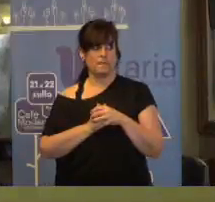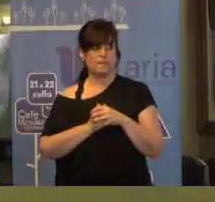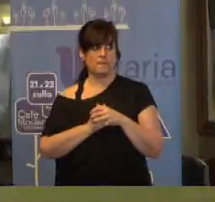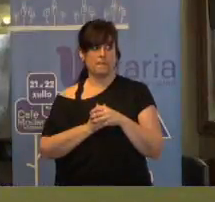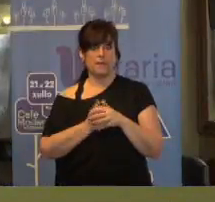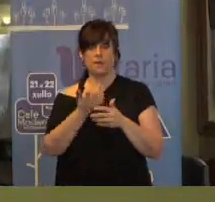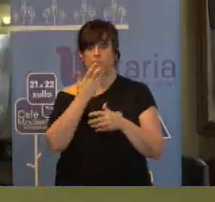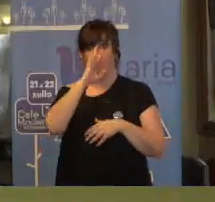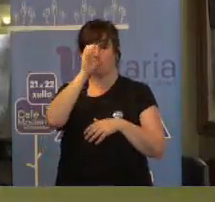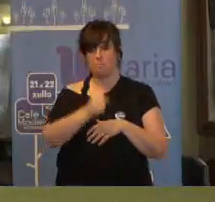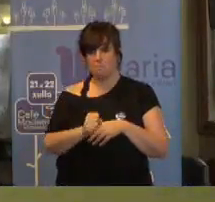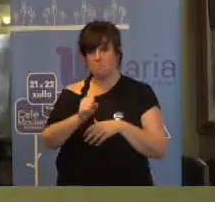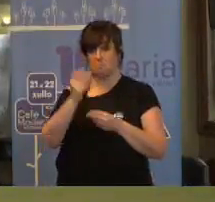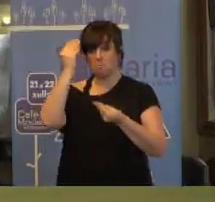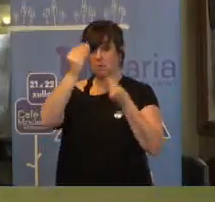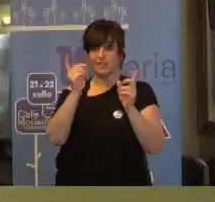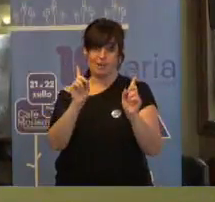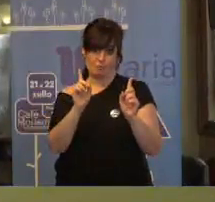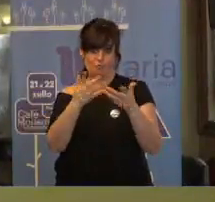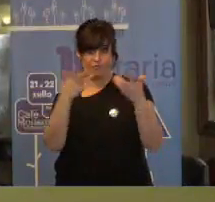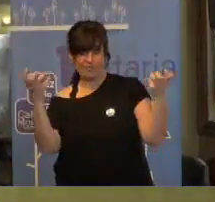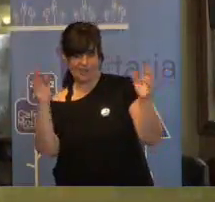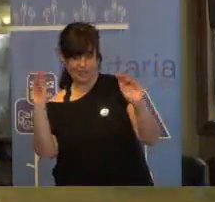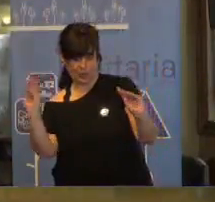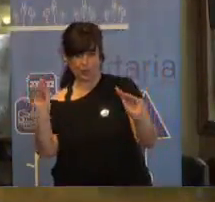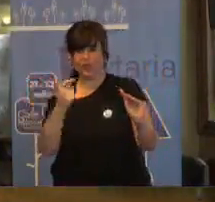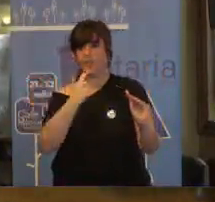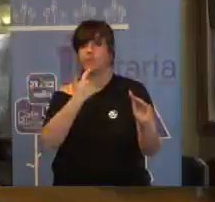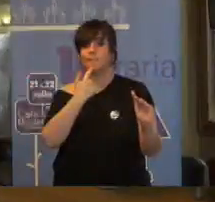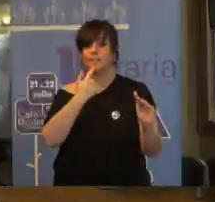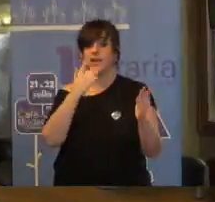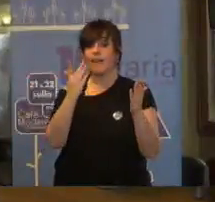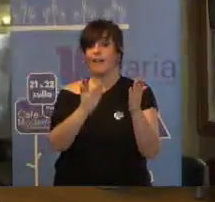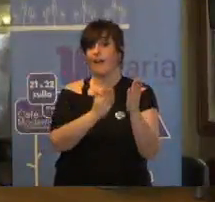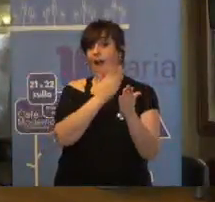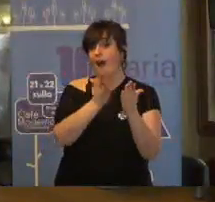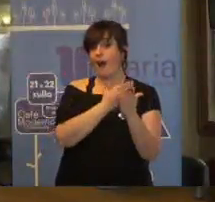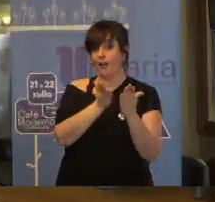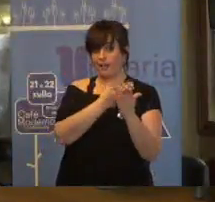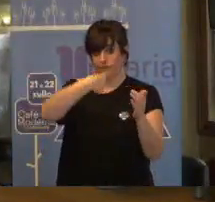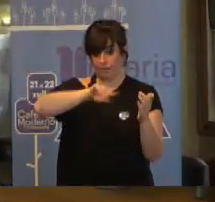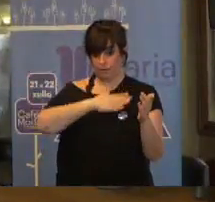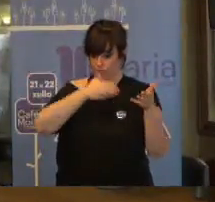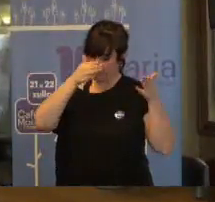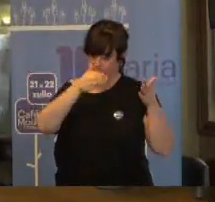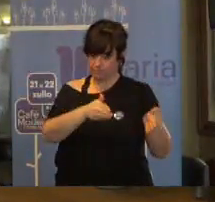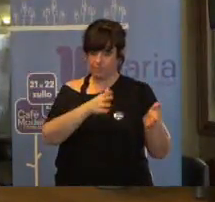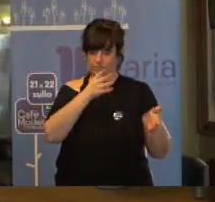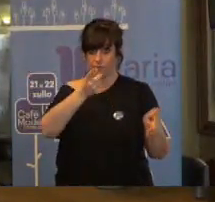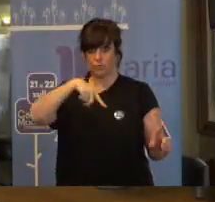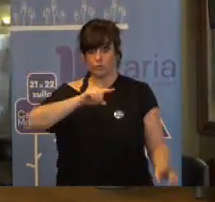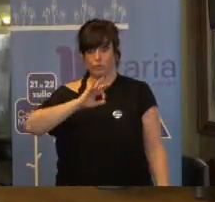en elefantes, ou como di ele, que dicir que centrarnos na nosa xenda, porque nós en Pontevedra